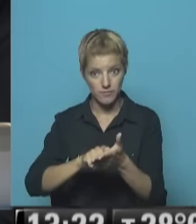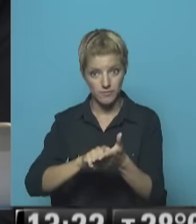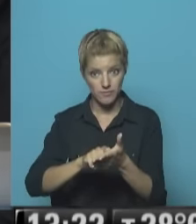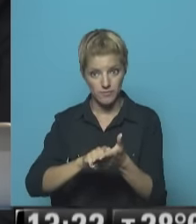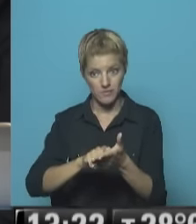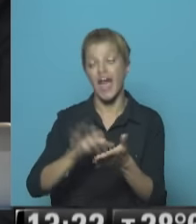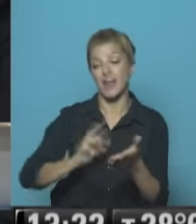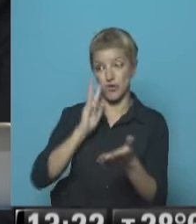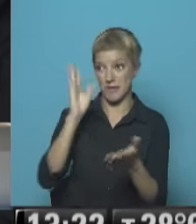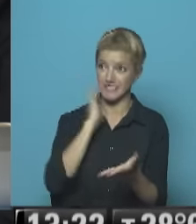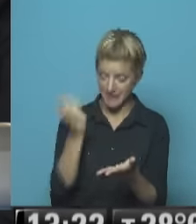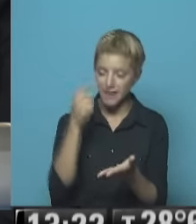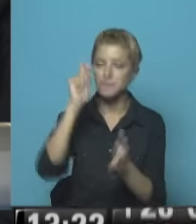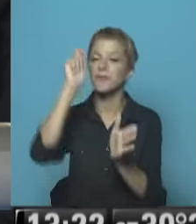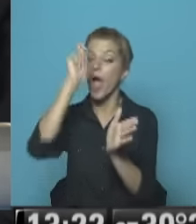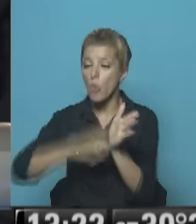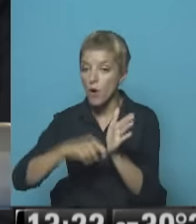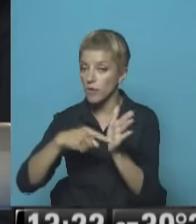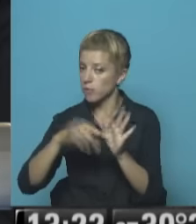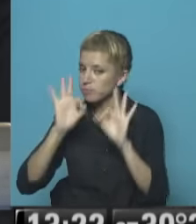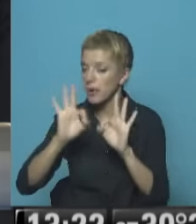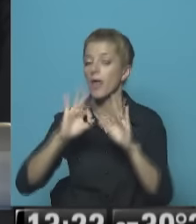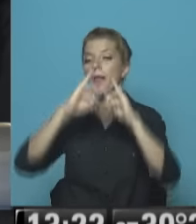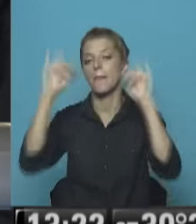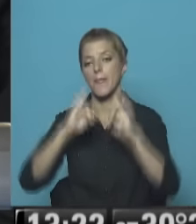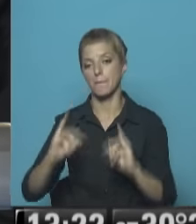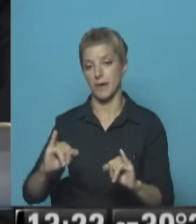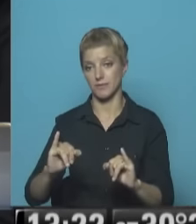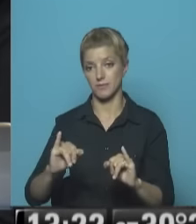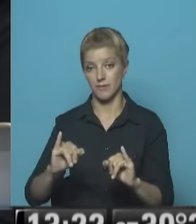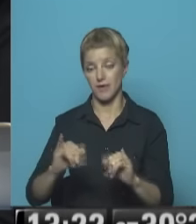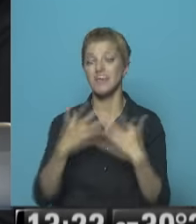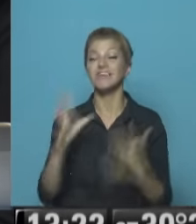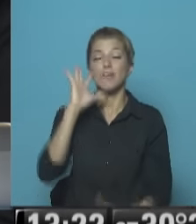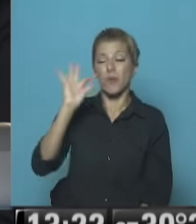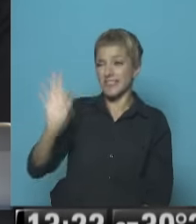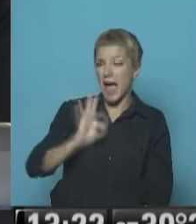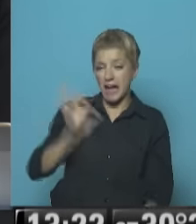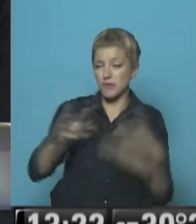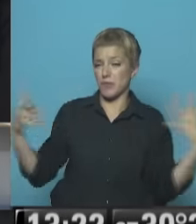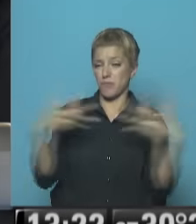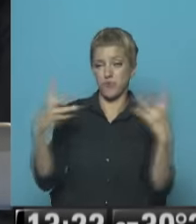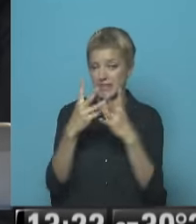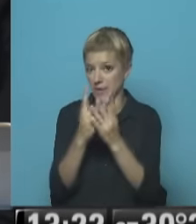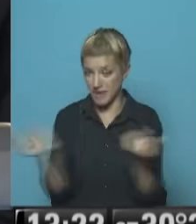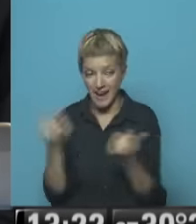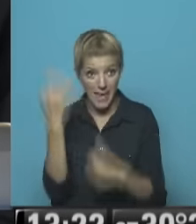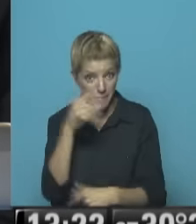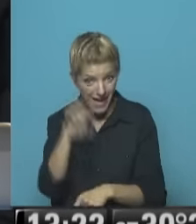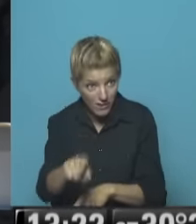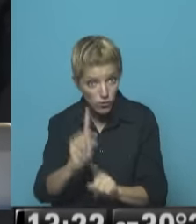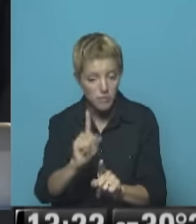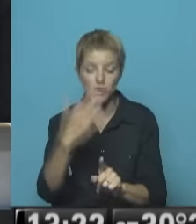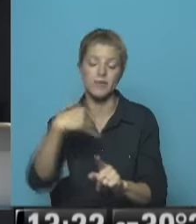pueda firmar un acuerdo definitivo de paz cerrando 50 años de conflicto, es realmente